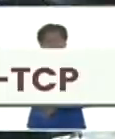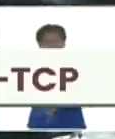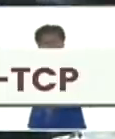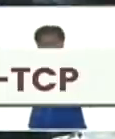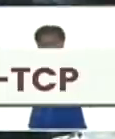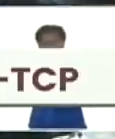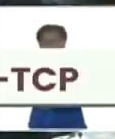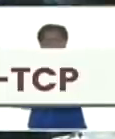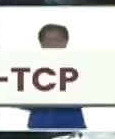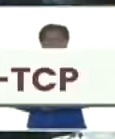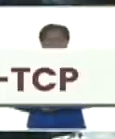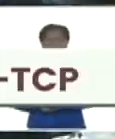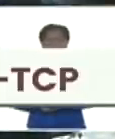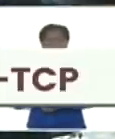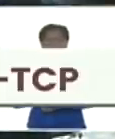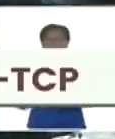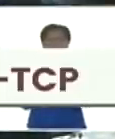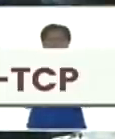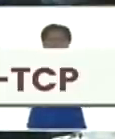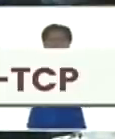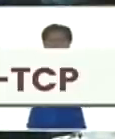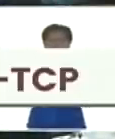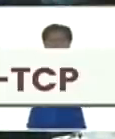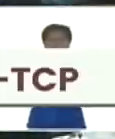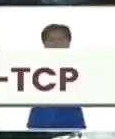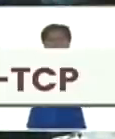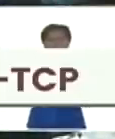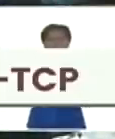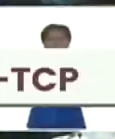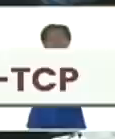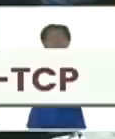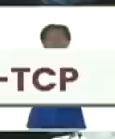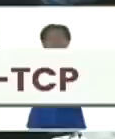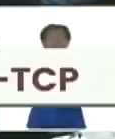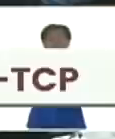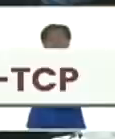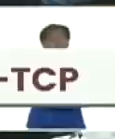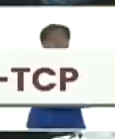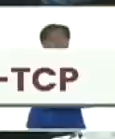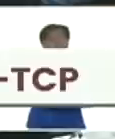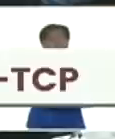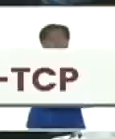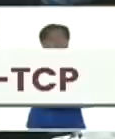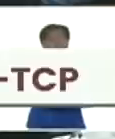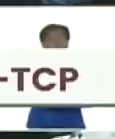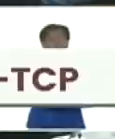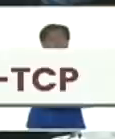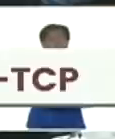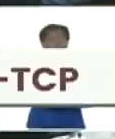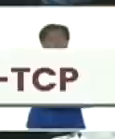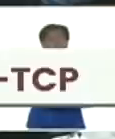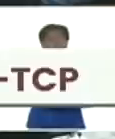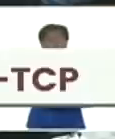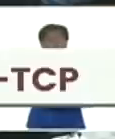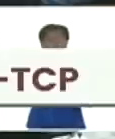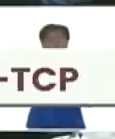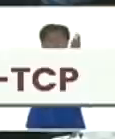Intentando nuevos golpes de Estado como el que lanzaron contra nuestro hermano Hugo